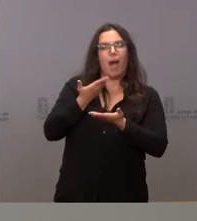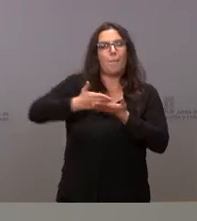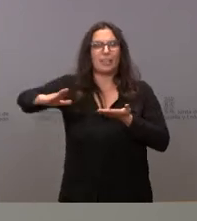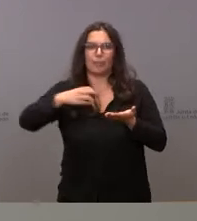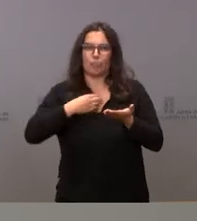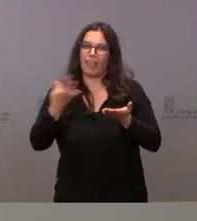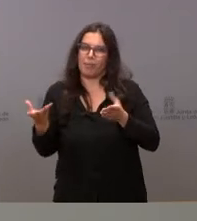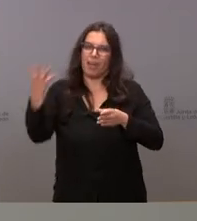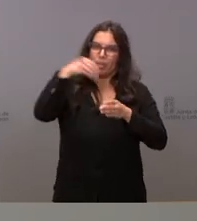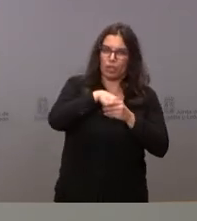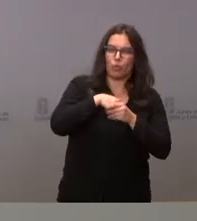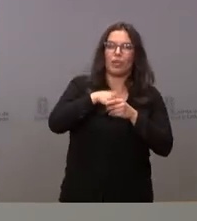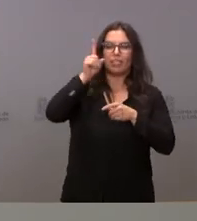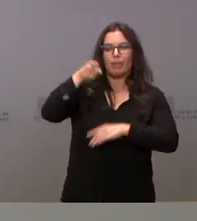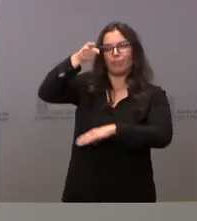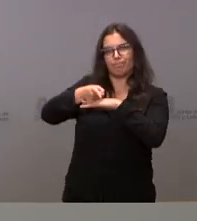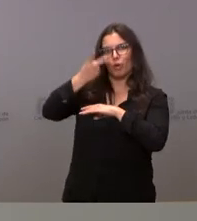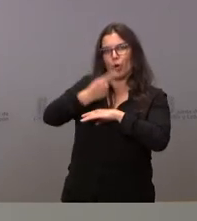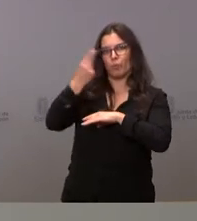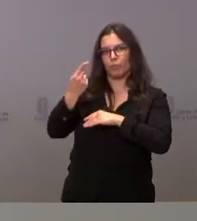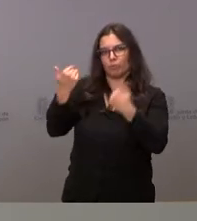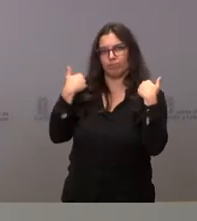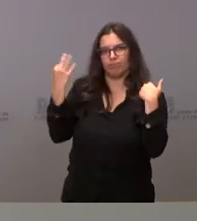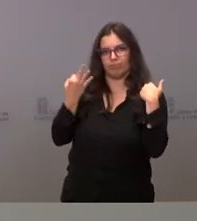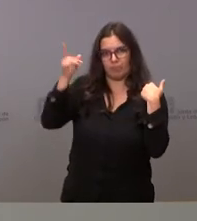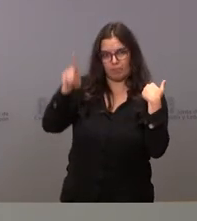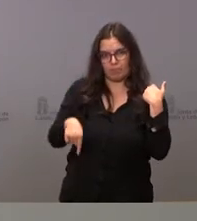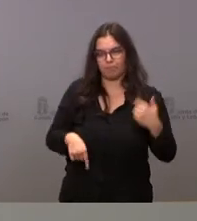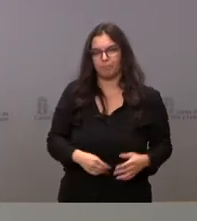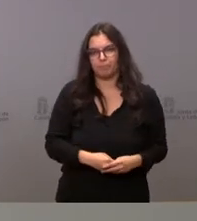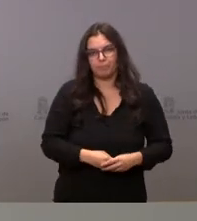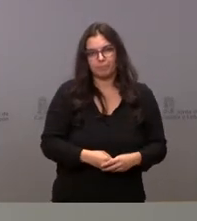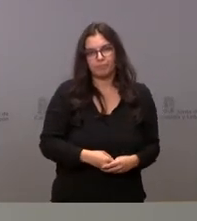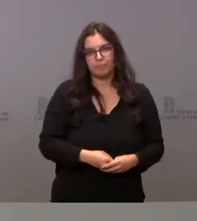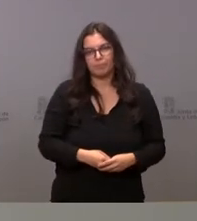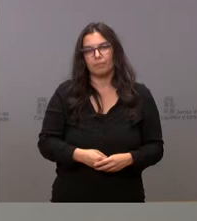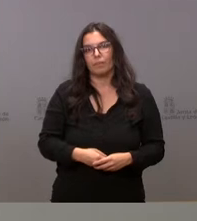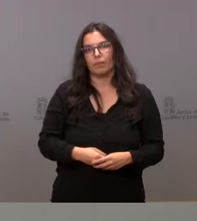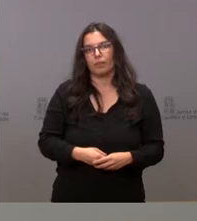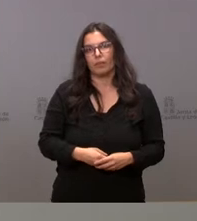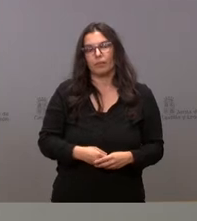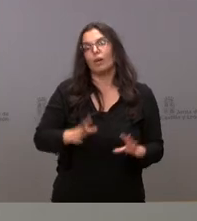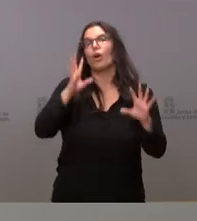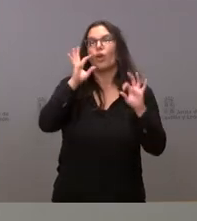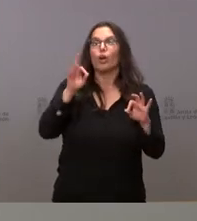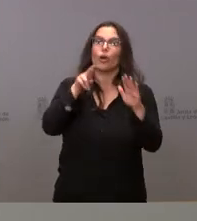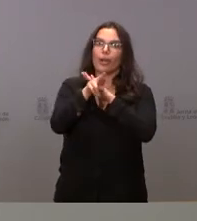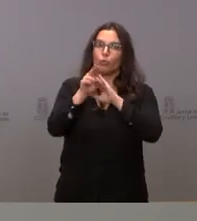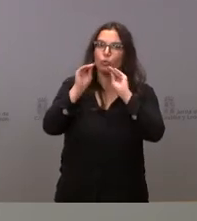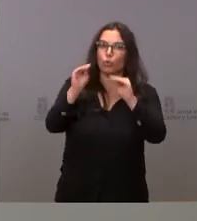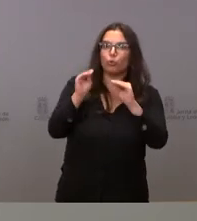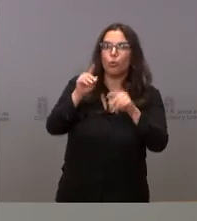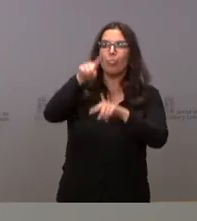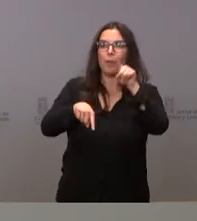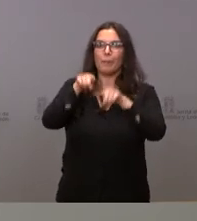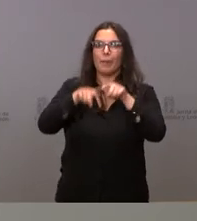obviamente, de este tipo de obligaciones y de compromisos. Obviamente, su tamaño y sus recursos probablemente